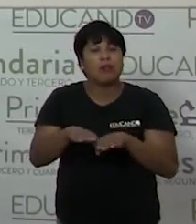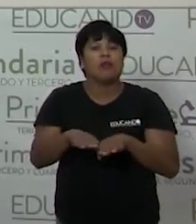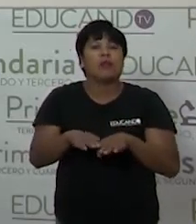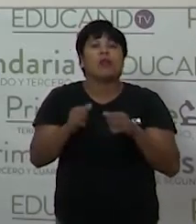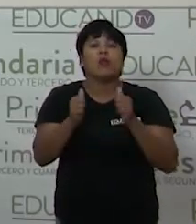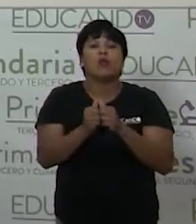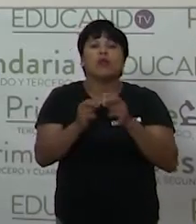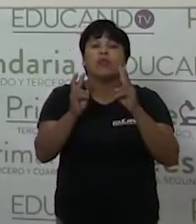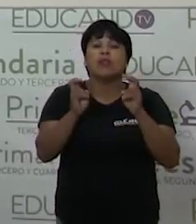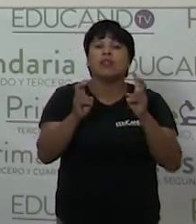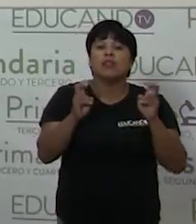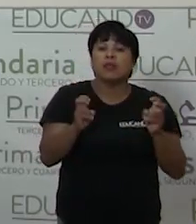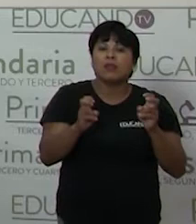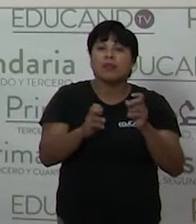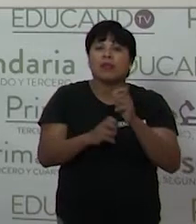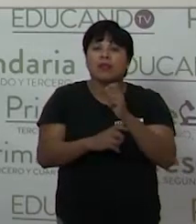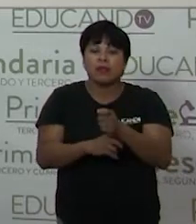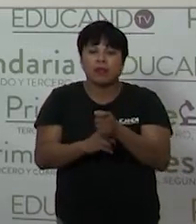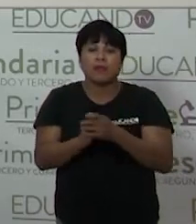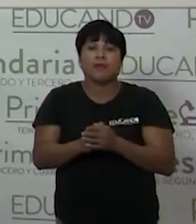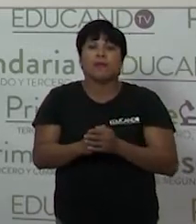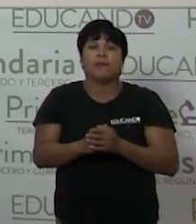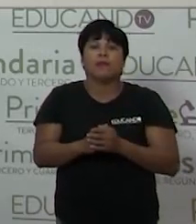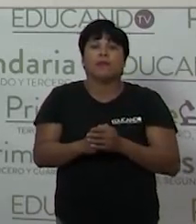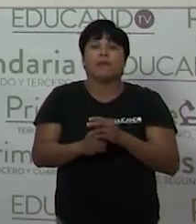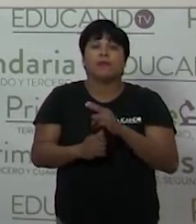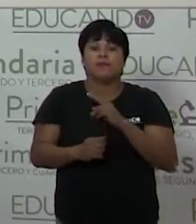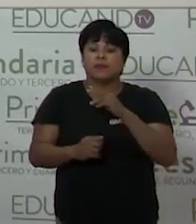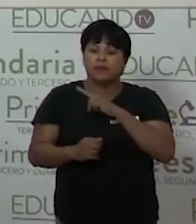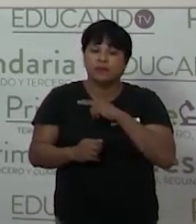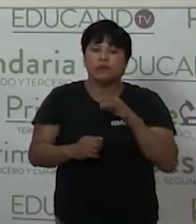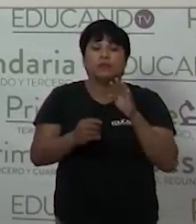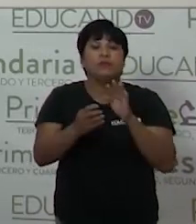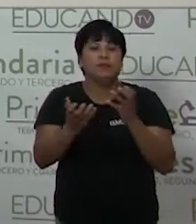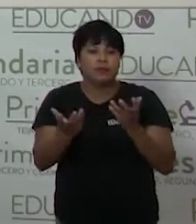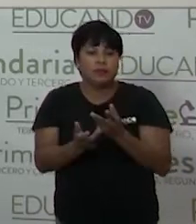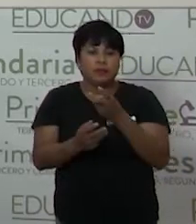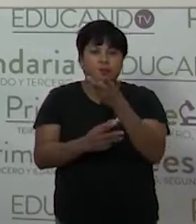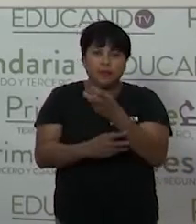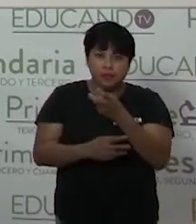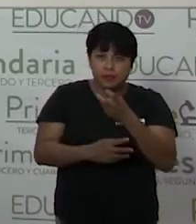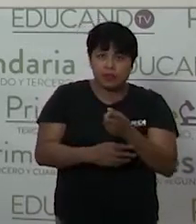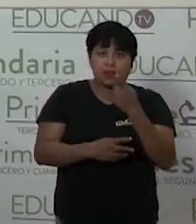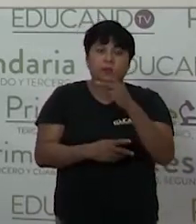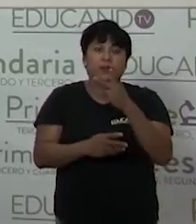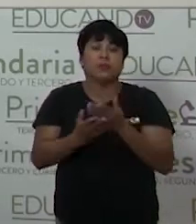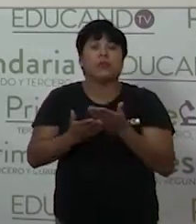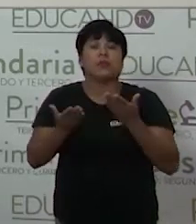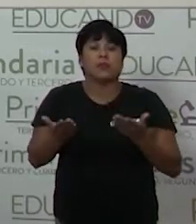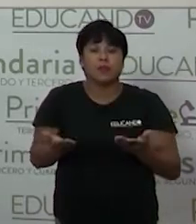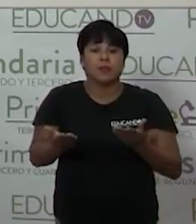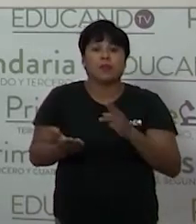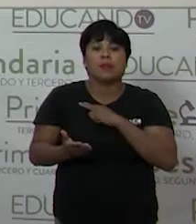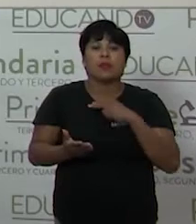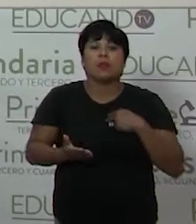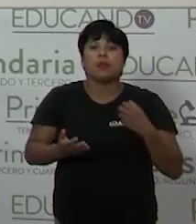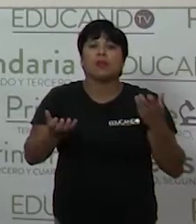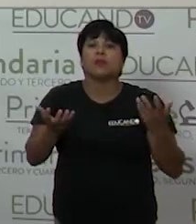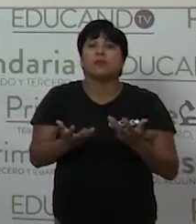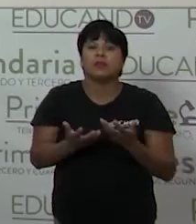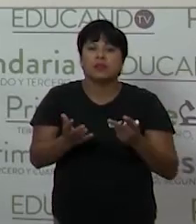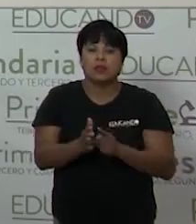con el tema de la biblioteca más iraní plan campo otra vez por ahora vamos a aprender